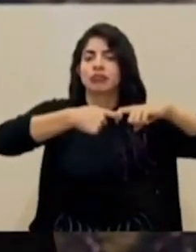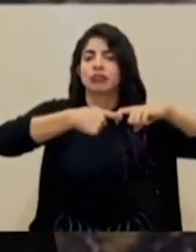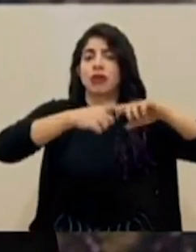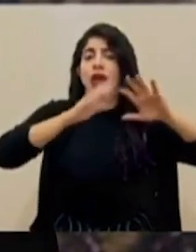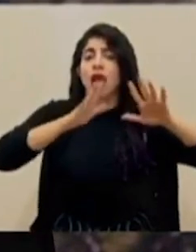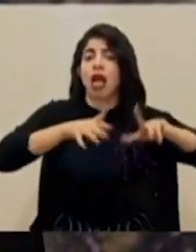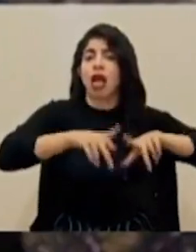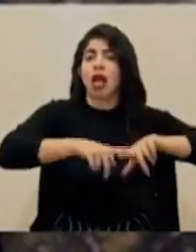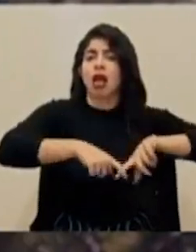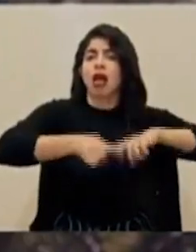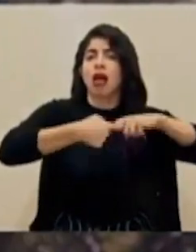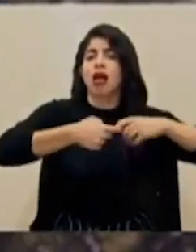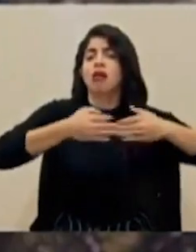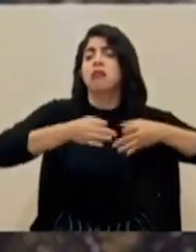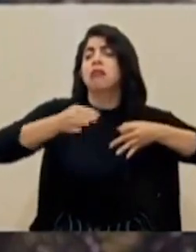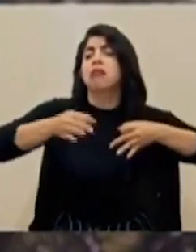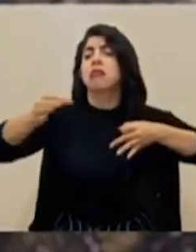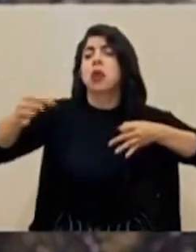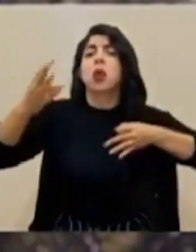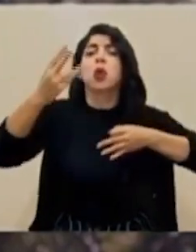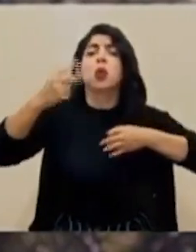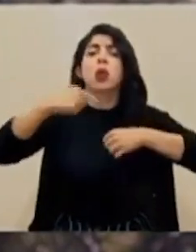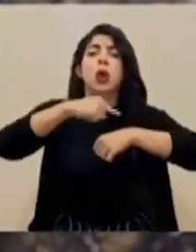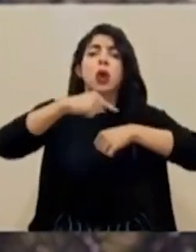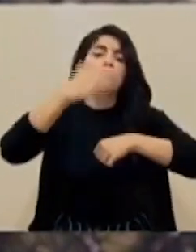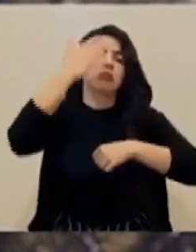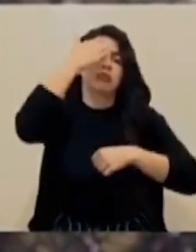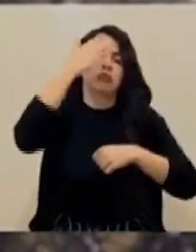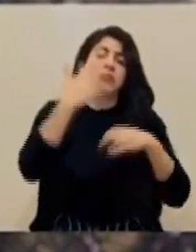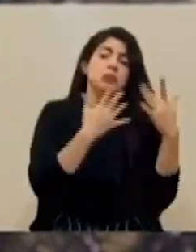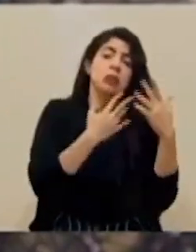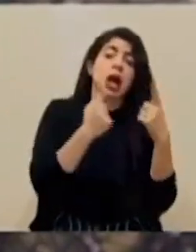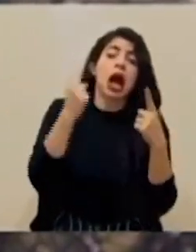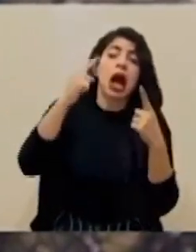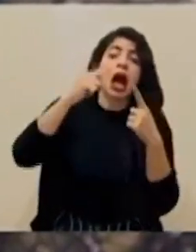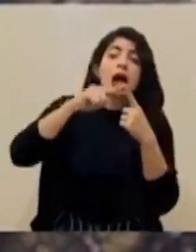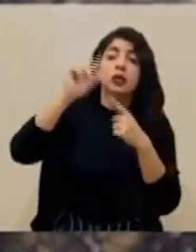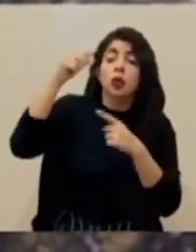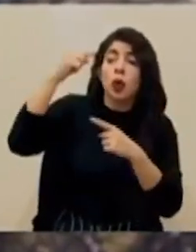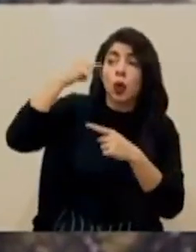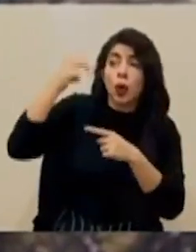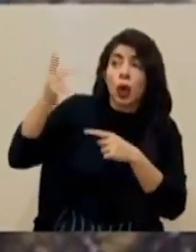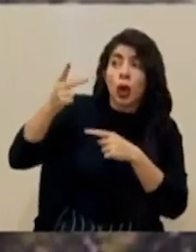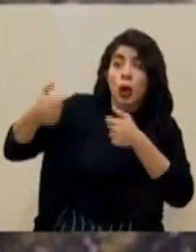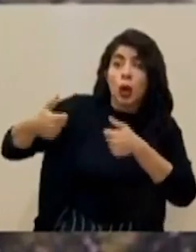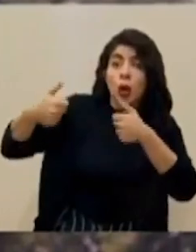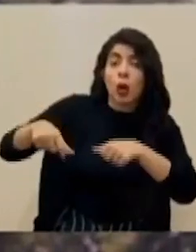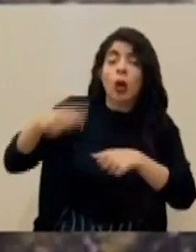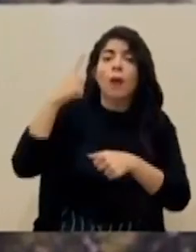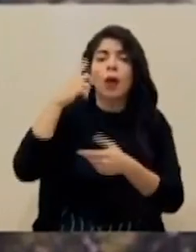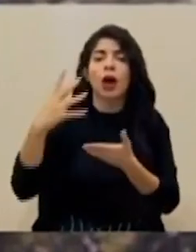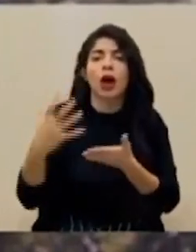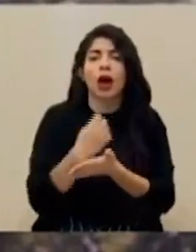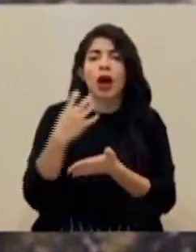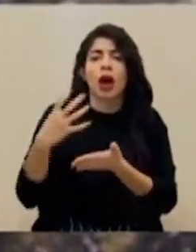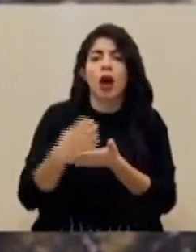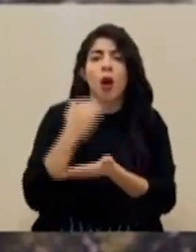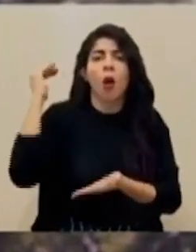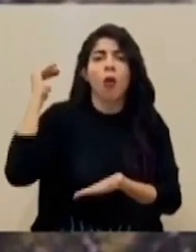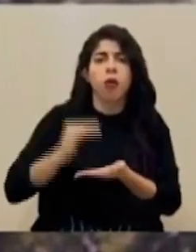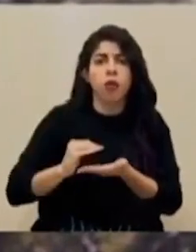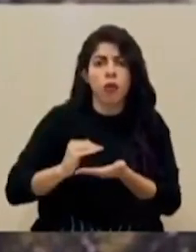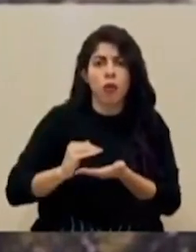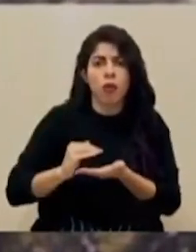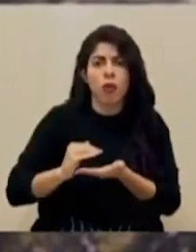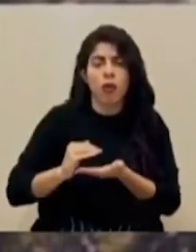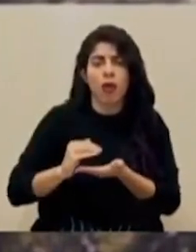en suspenso por un tiempo indeterminado hasta que llegara a algún acuerdo con el gobierno, dada la caída en ingresos, con